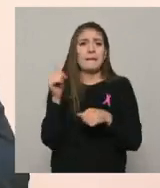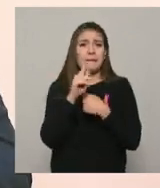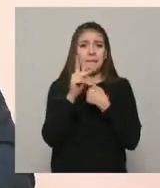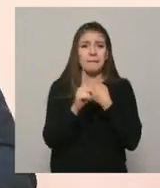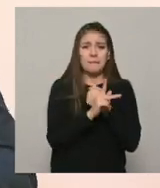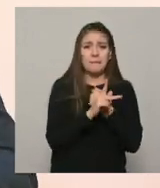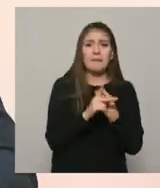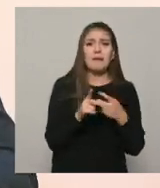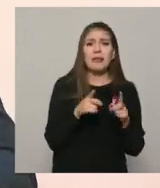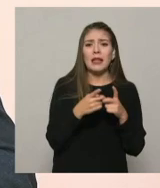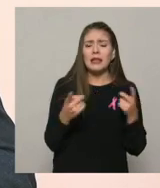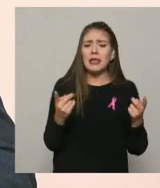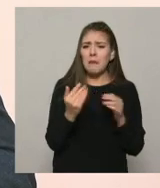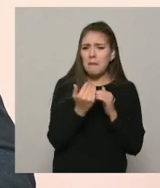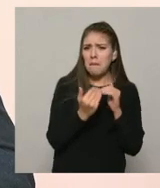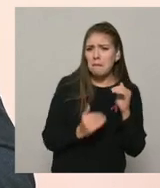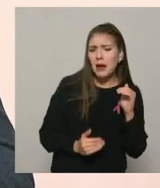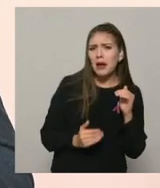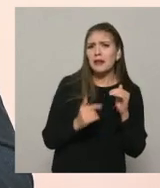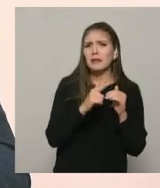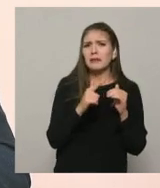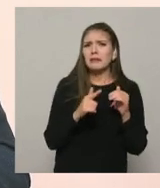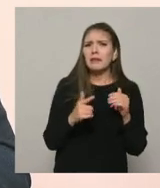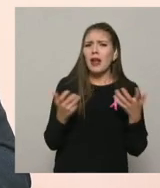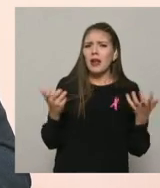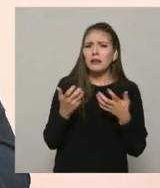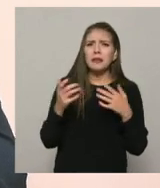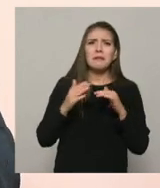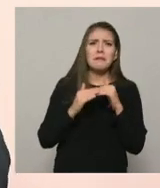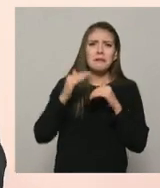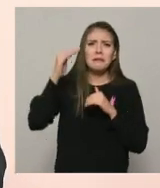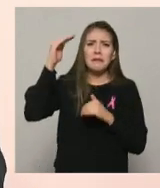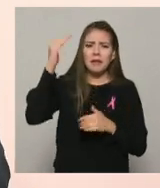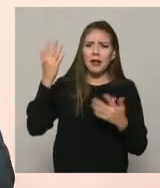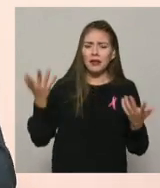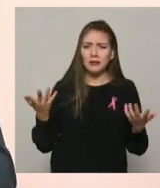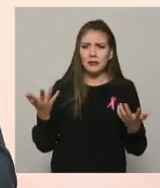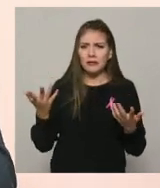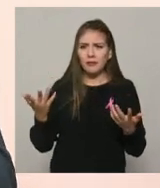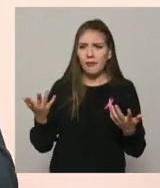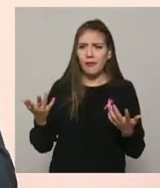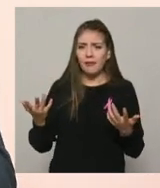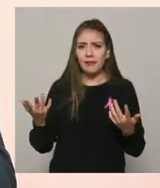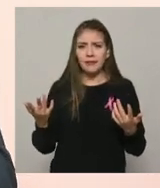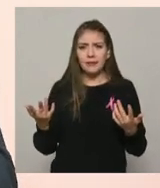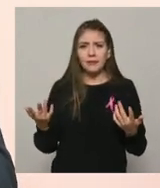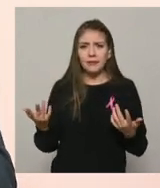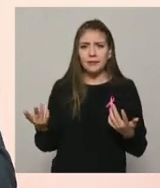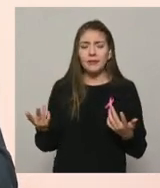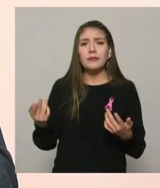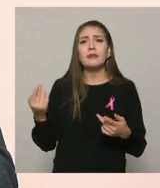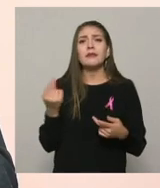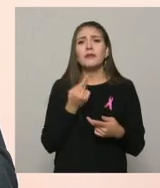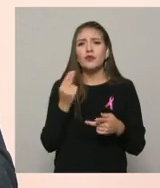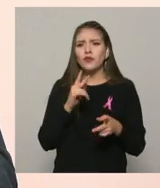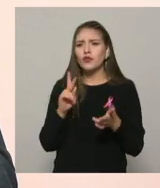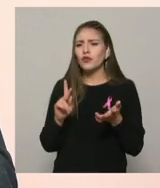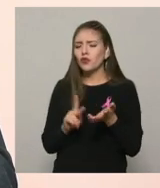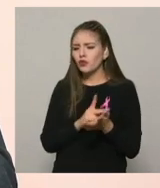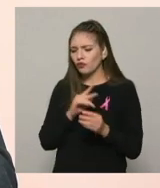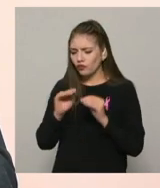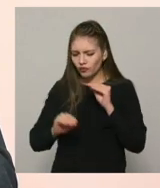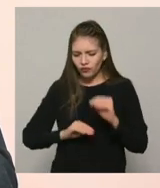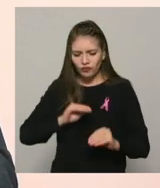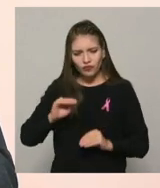nuestro están creciendo mucho más. No, es decir, si bien se tiene que reorientar estas